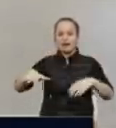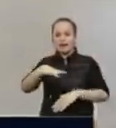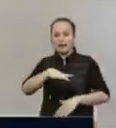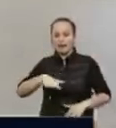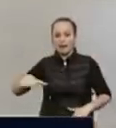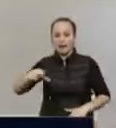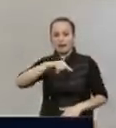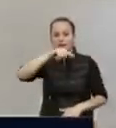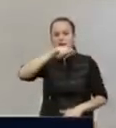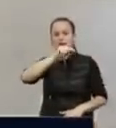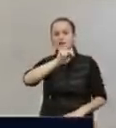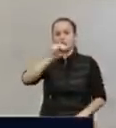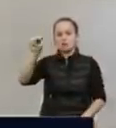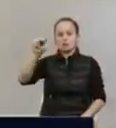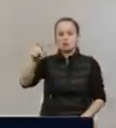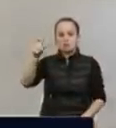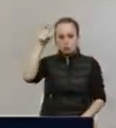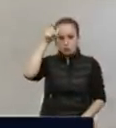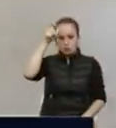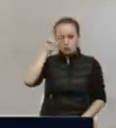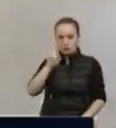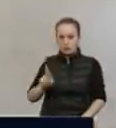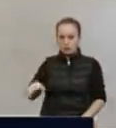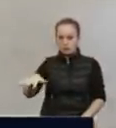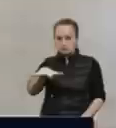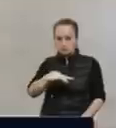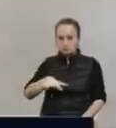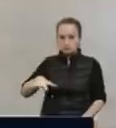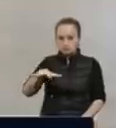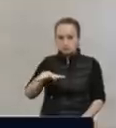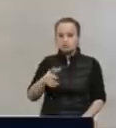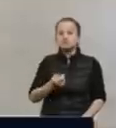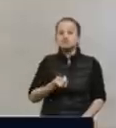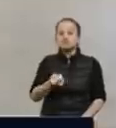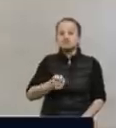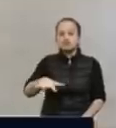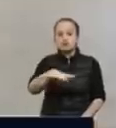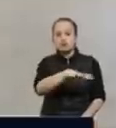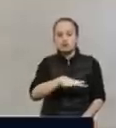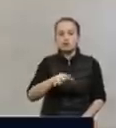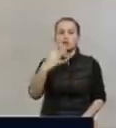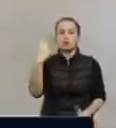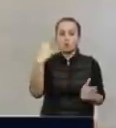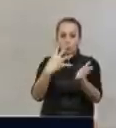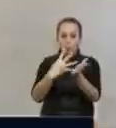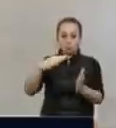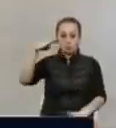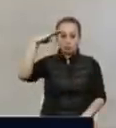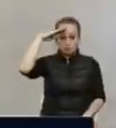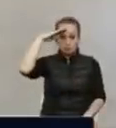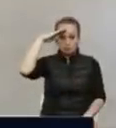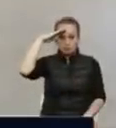nordeste y el sur de Córdoba. Y cerca de 4.000 policías.